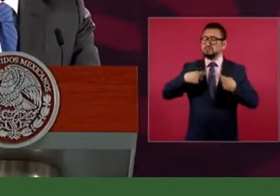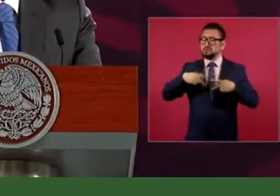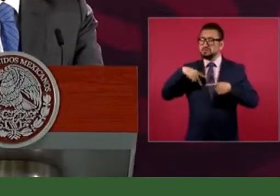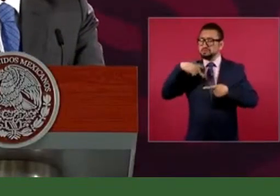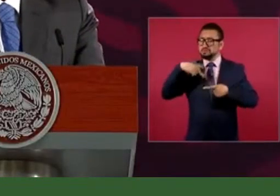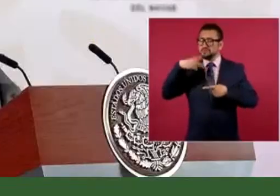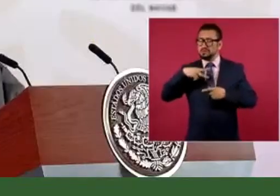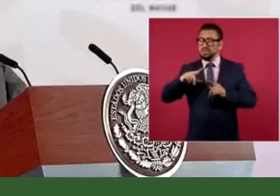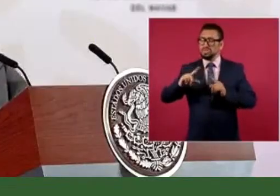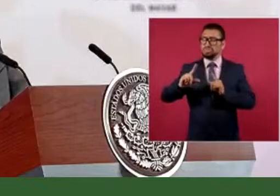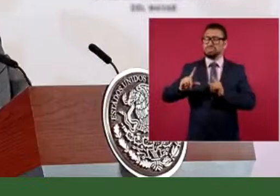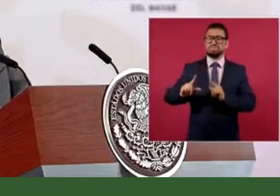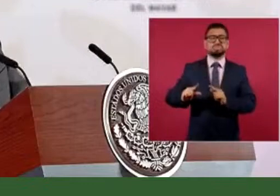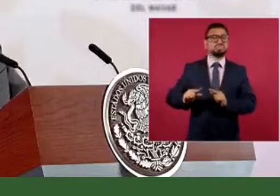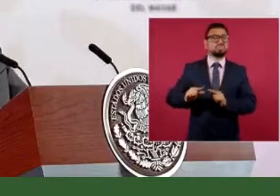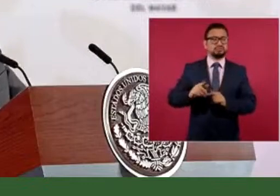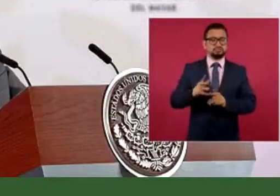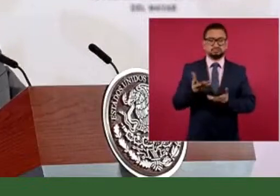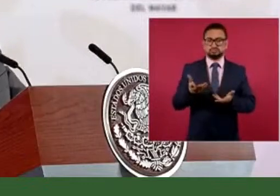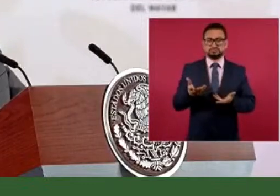de ningunear al pueblo,